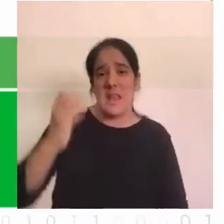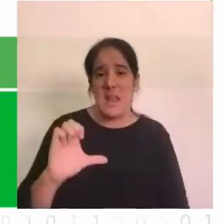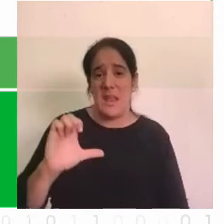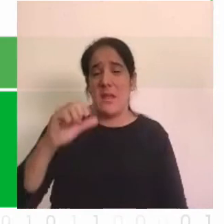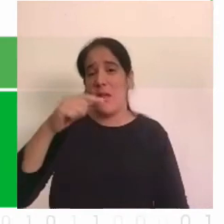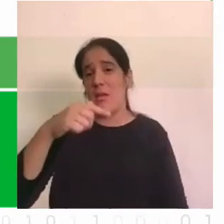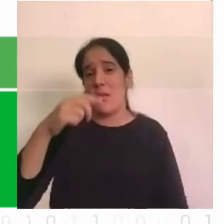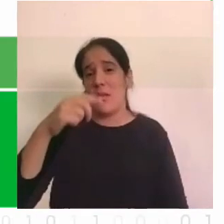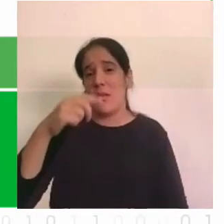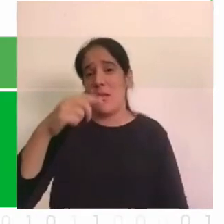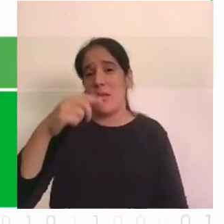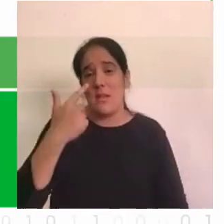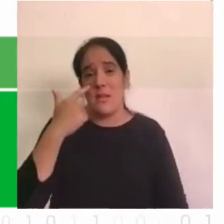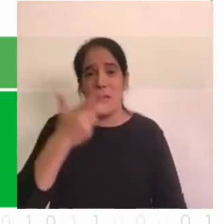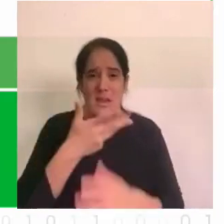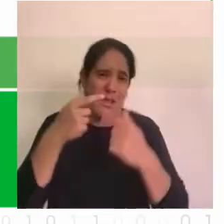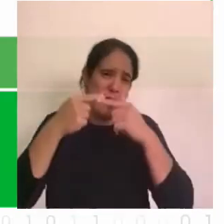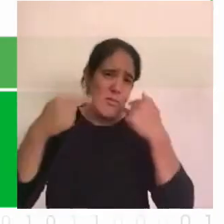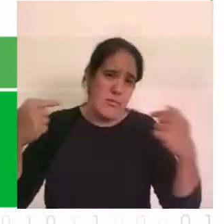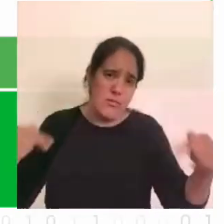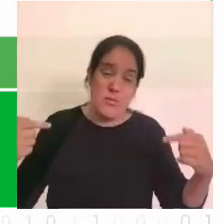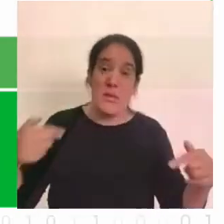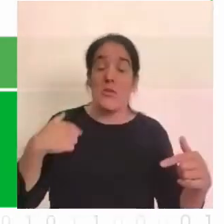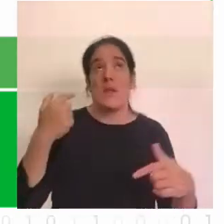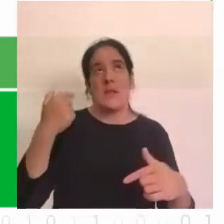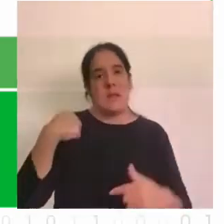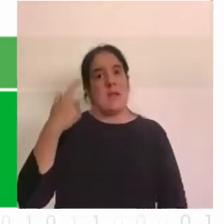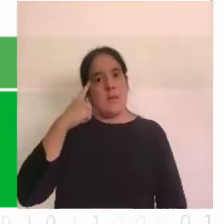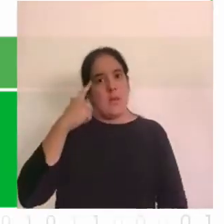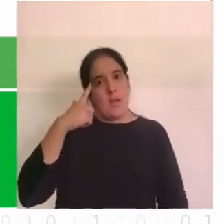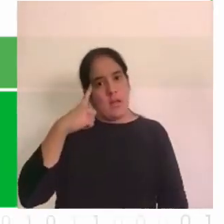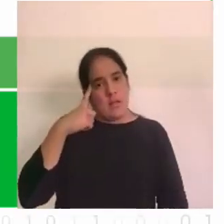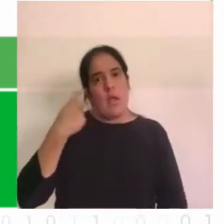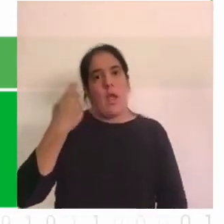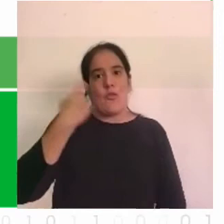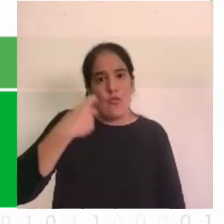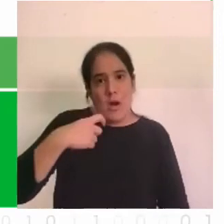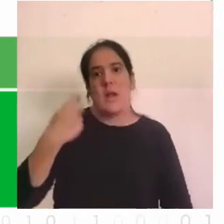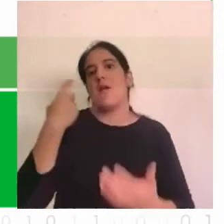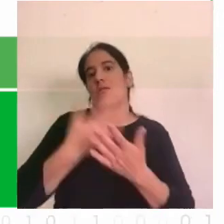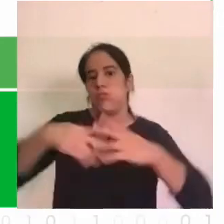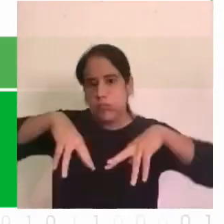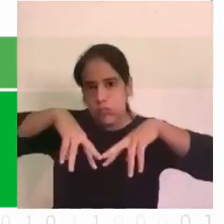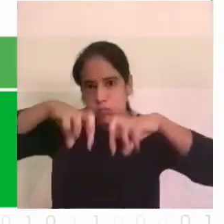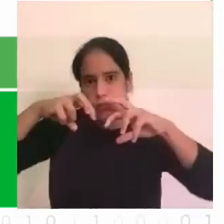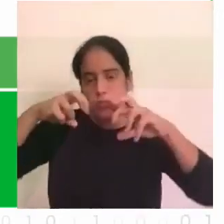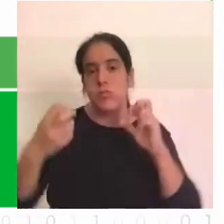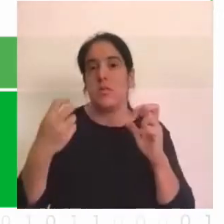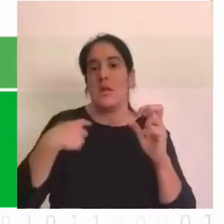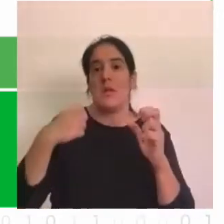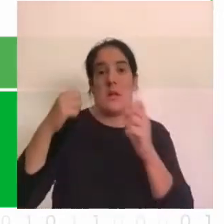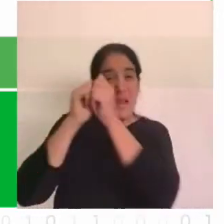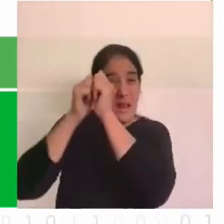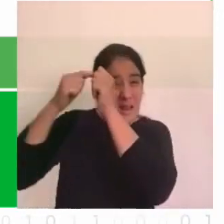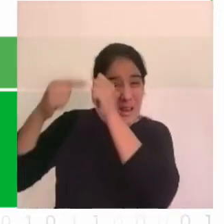grafo. Entonces, la conclusión es que todavía hay mucho lugar para seguir investigando en esto de las redes neuronales aplicadas